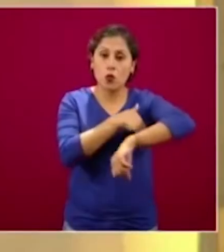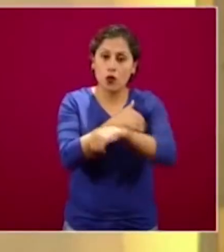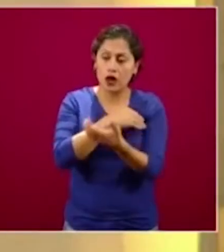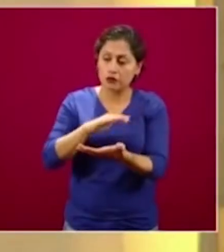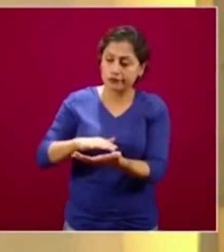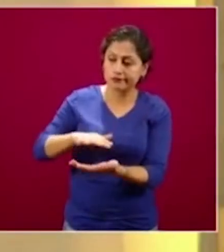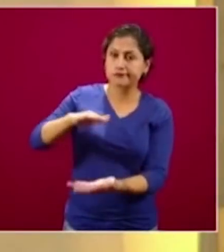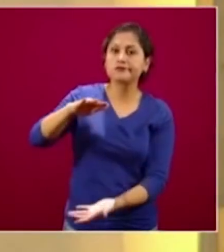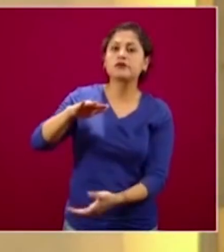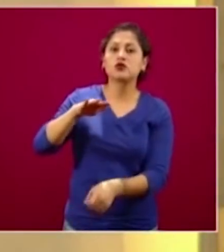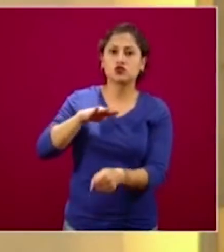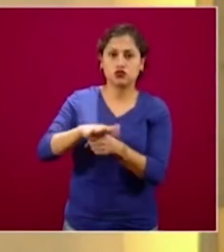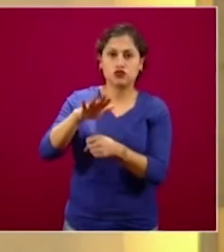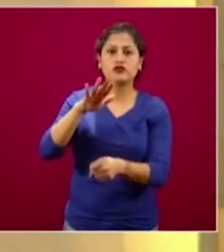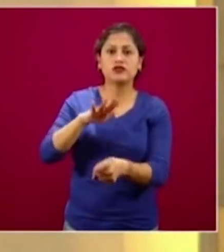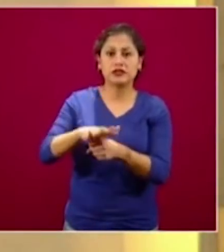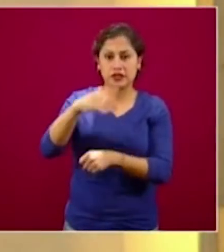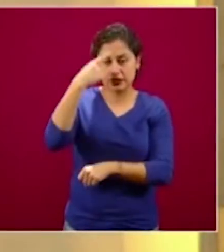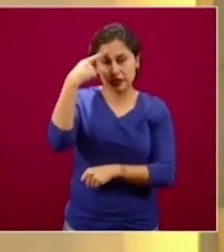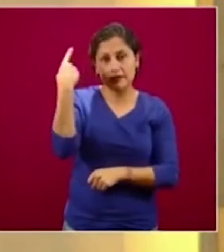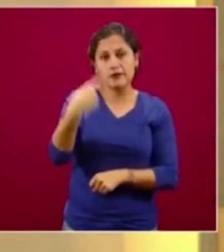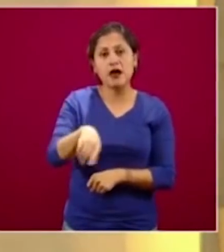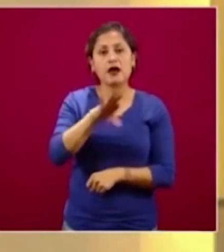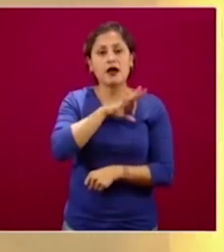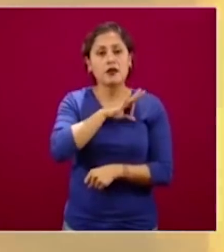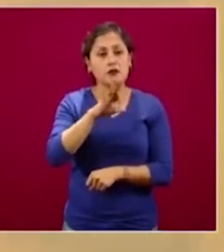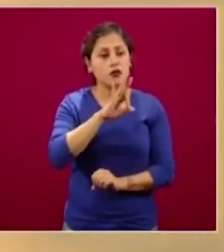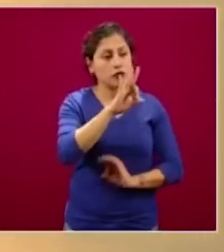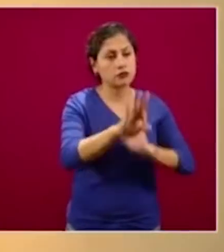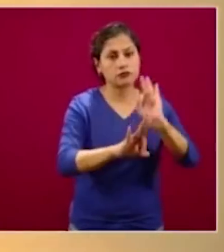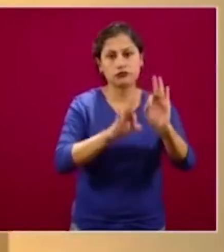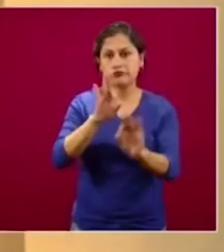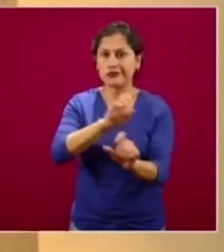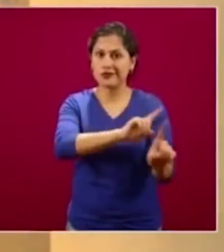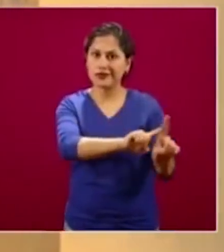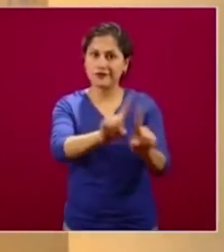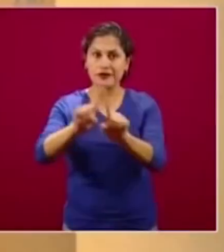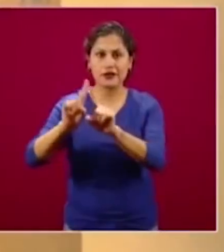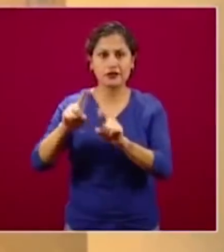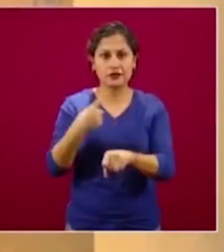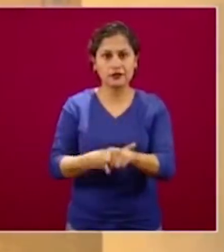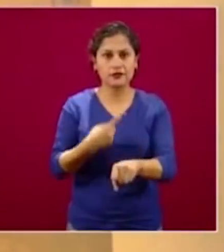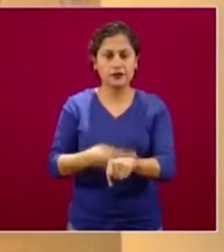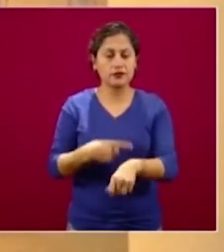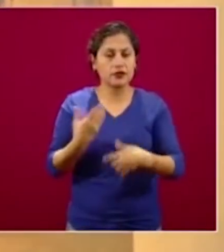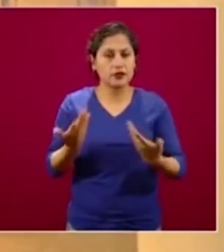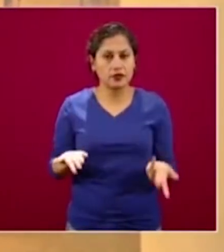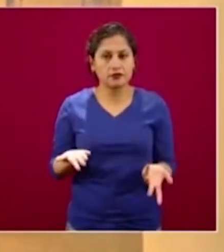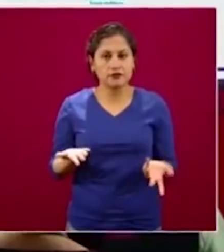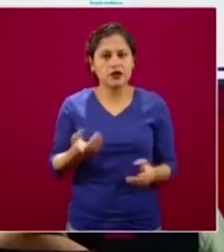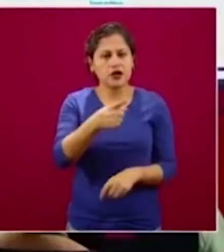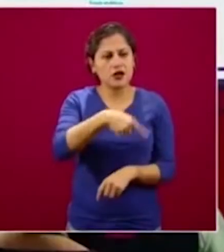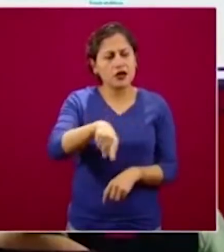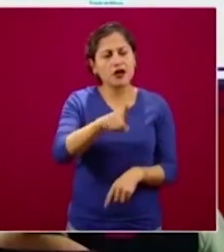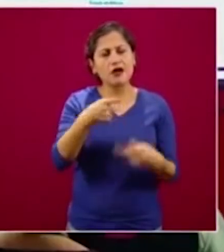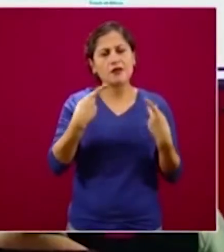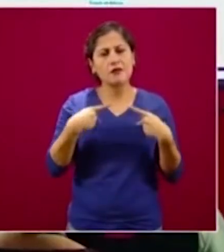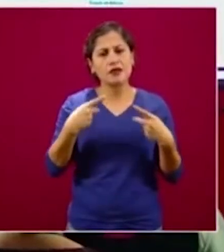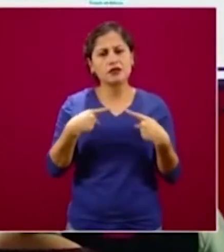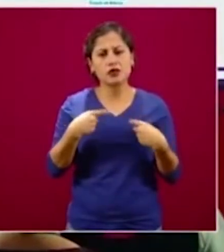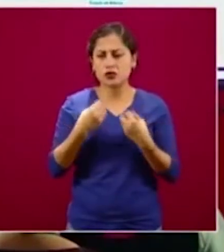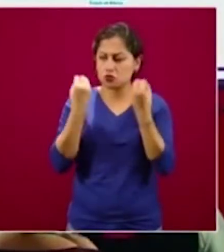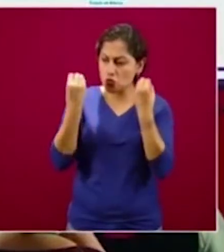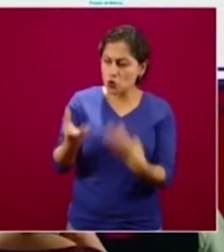atender las situaciones propias de la salud que requieren transfusión sanguínea. ¿Qué deben de hacer para donar durante esta